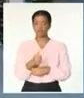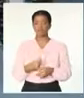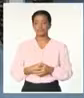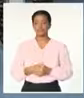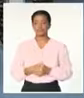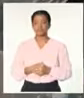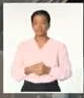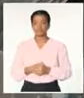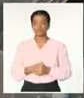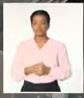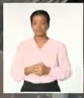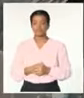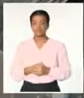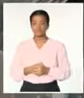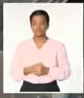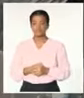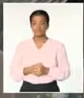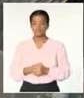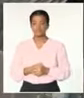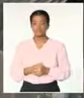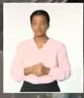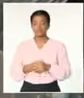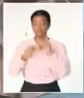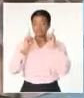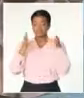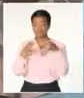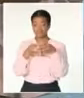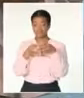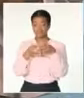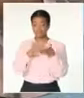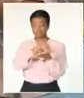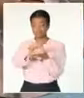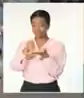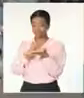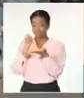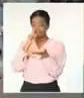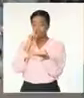macro rueda de Expo Aladi concluirá este miércoles en La Habana. Rosana Thompson, Casamayor, Canal Cubano.